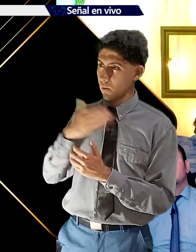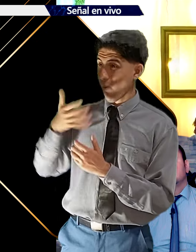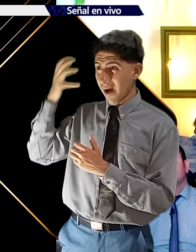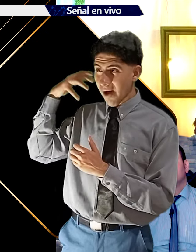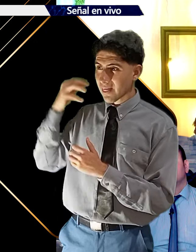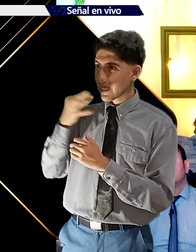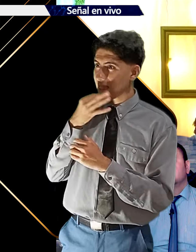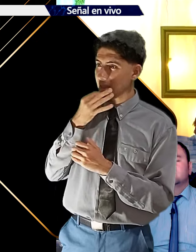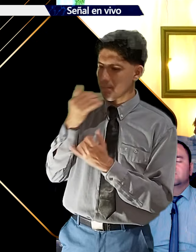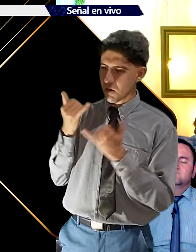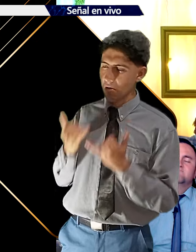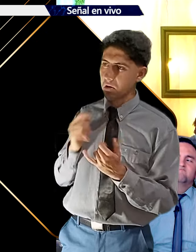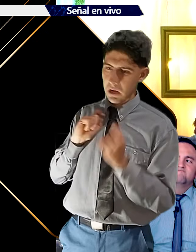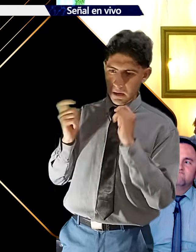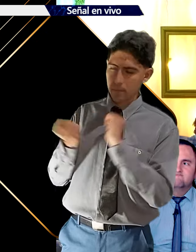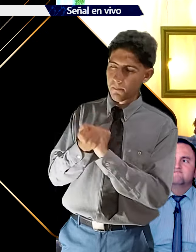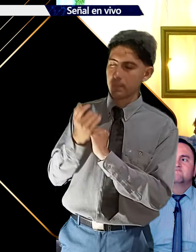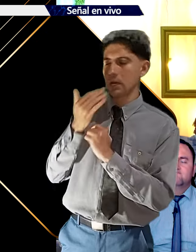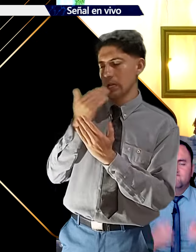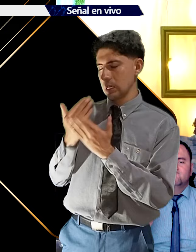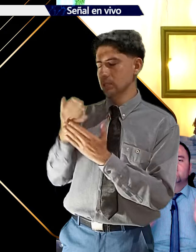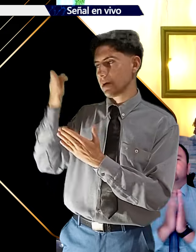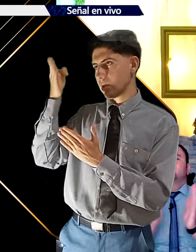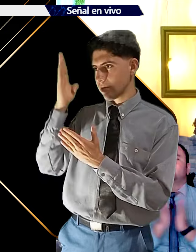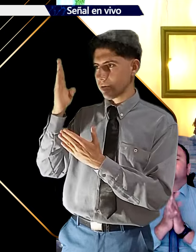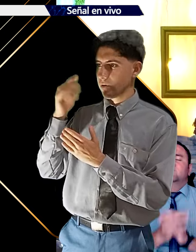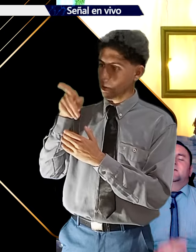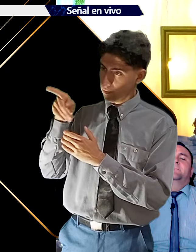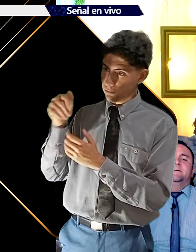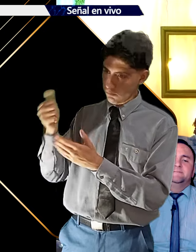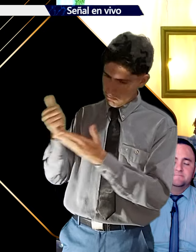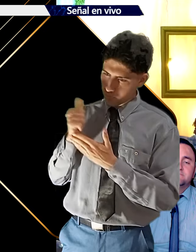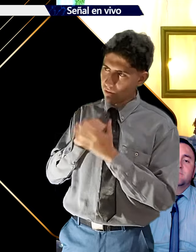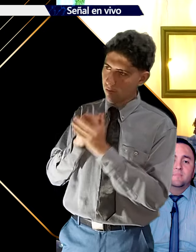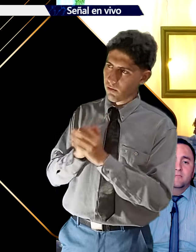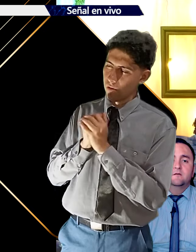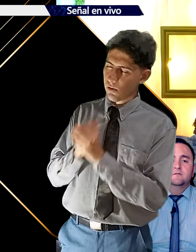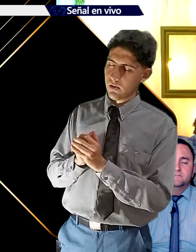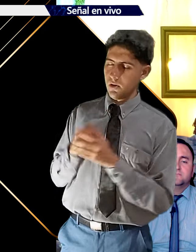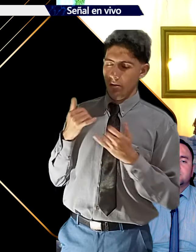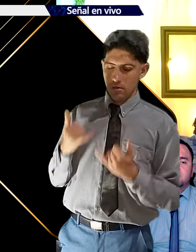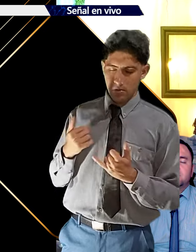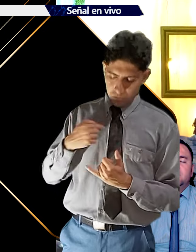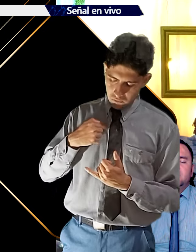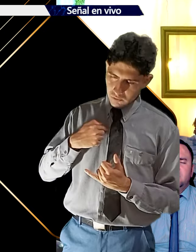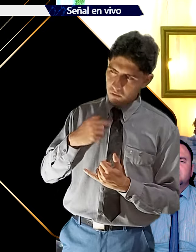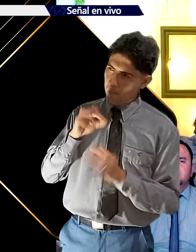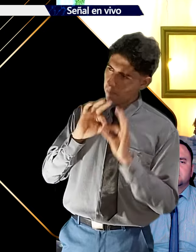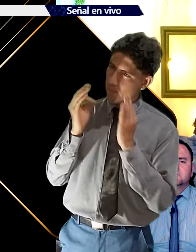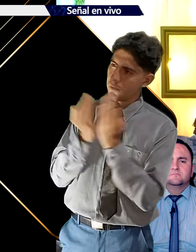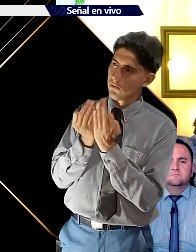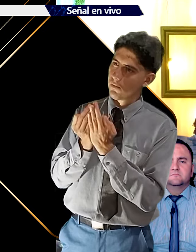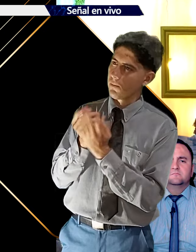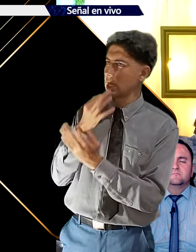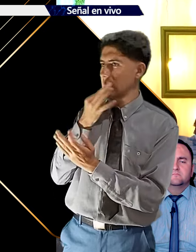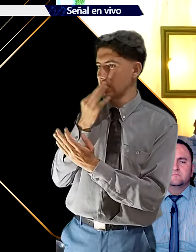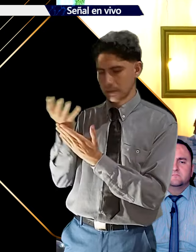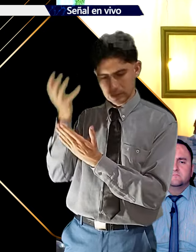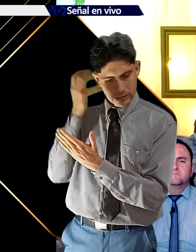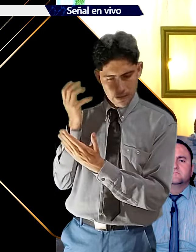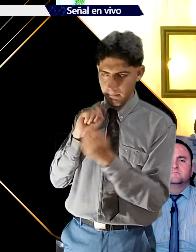liberó. Aquí le presento a mi esposa y a mis hijos. Estoy sirviendo al Señor, porque todavía Dios hace maravillas y milagros.